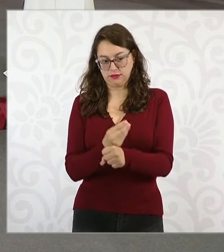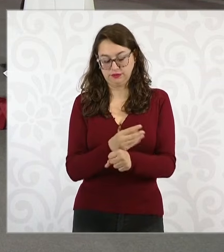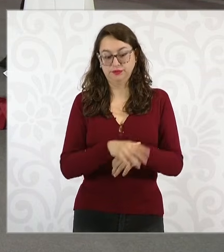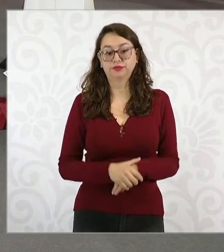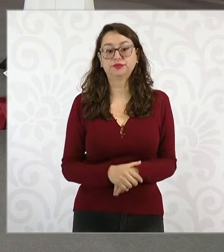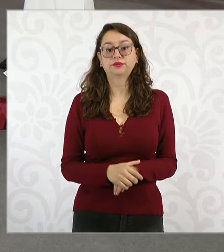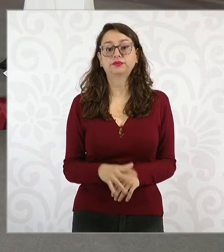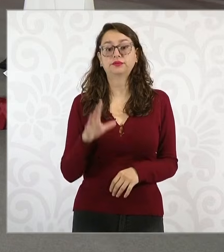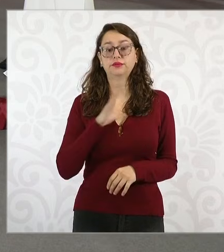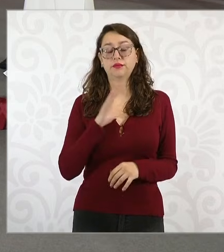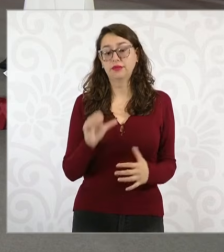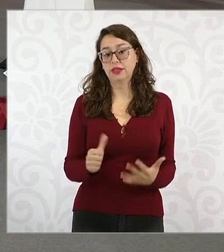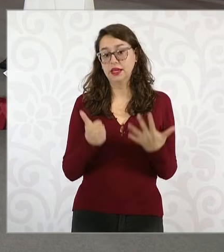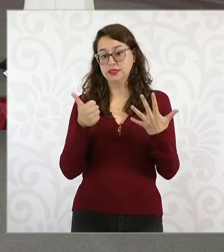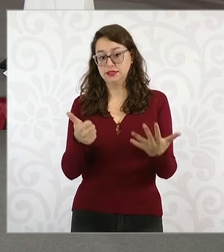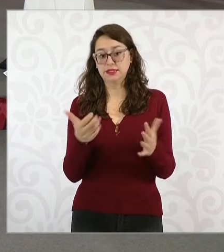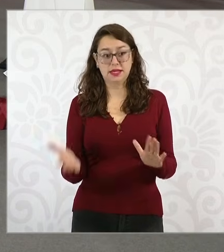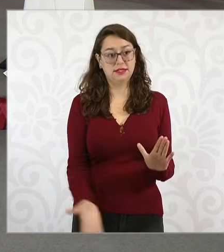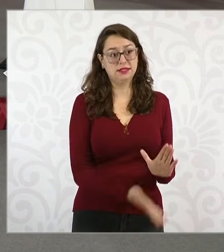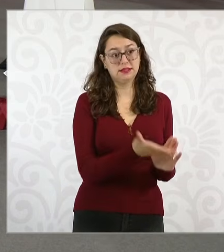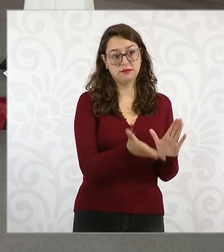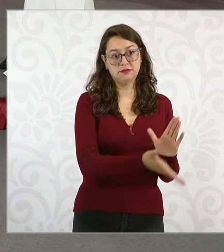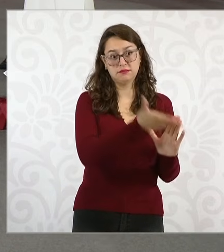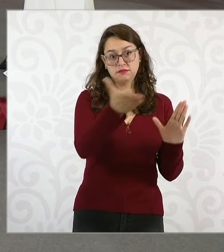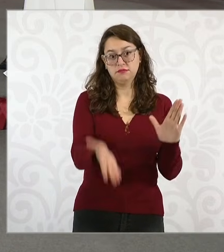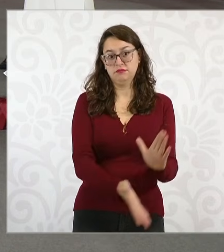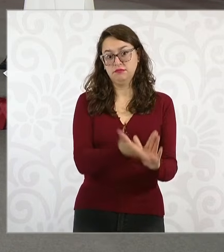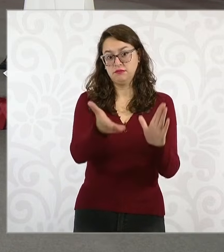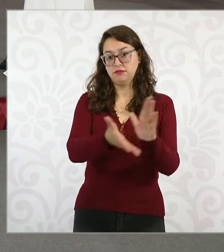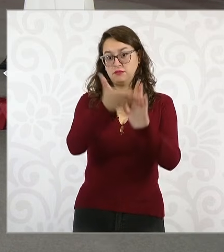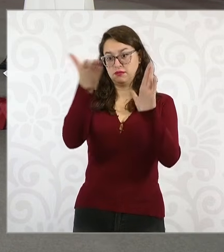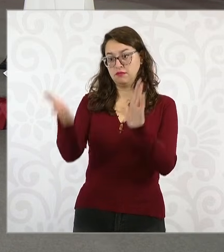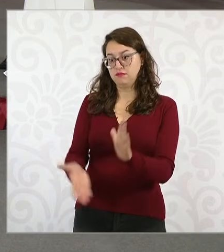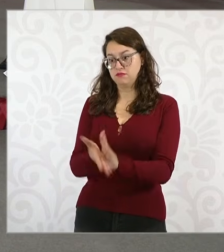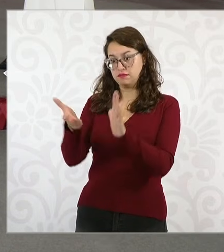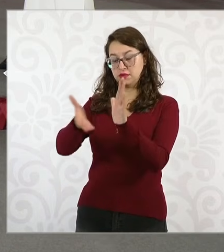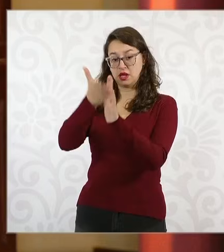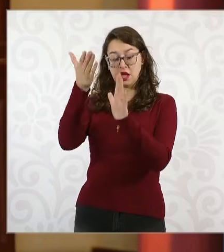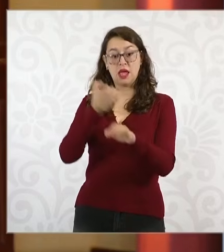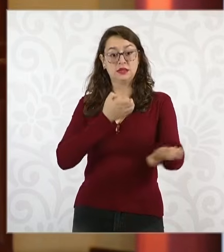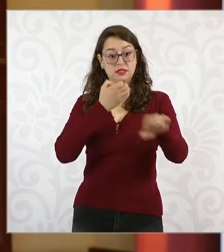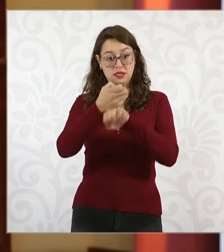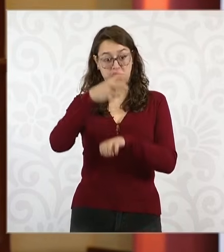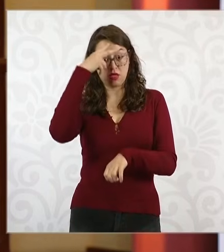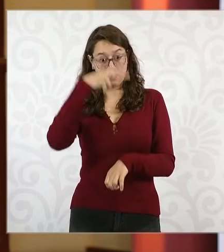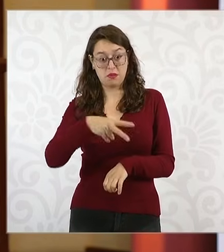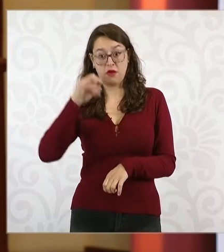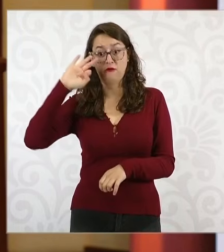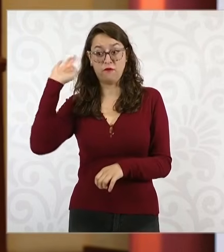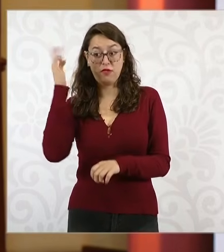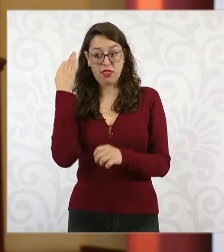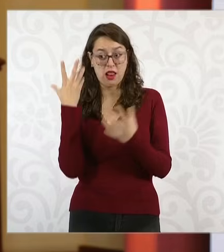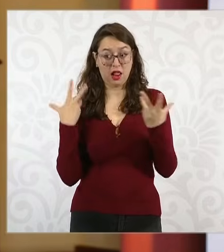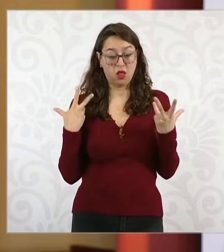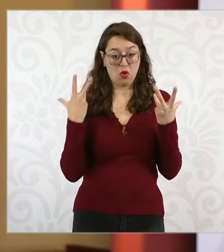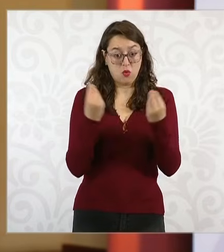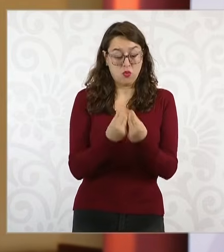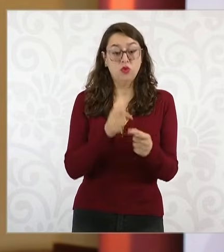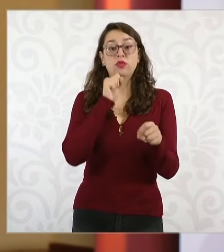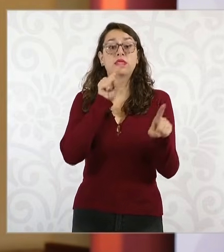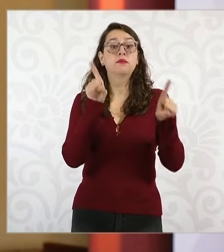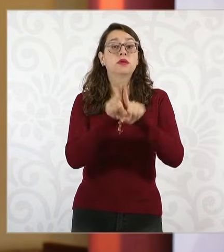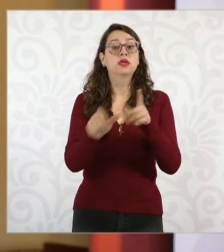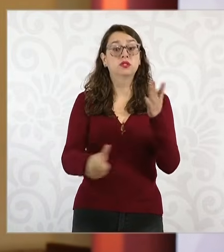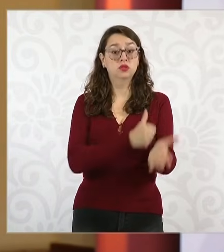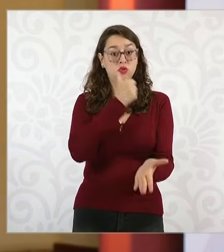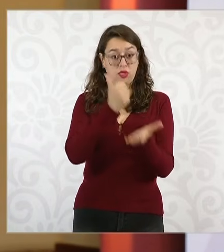consiste en 6 obras. Es un proyecto que estamos realizando de manera conjunta con el Estado de México y la Ciudad de México. Sobre